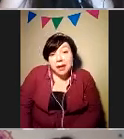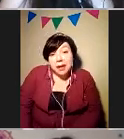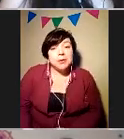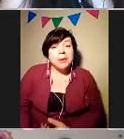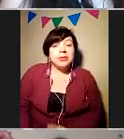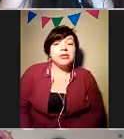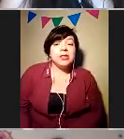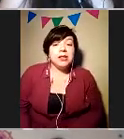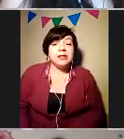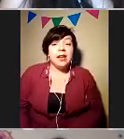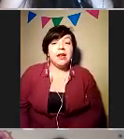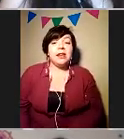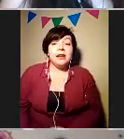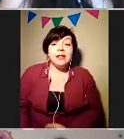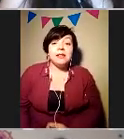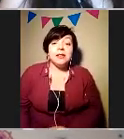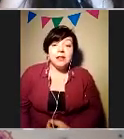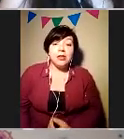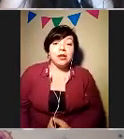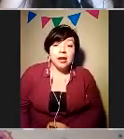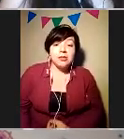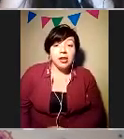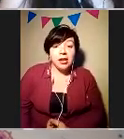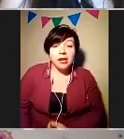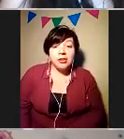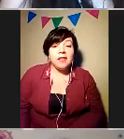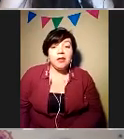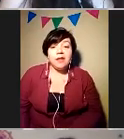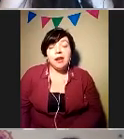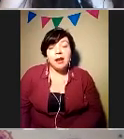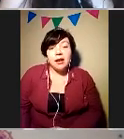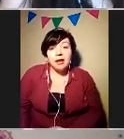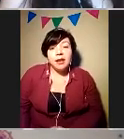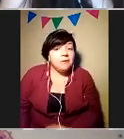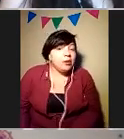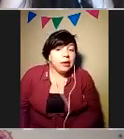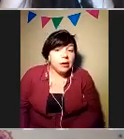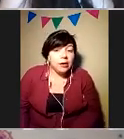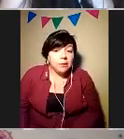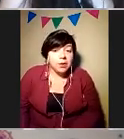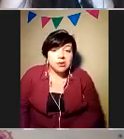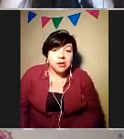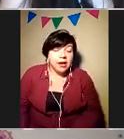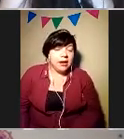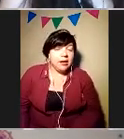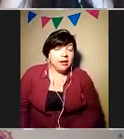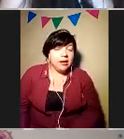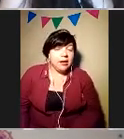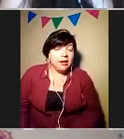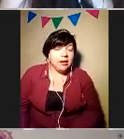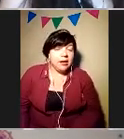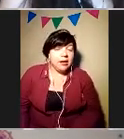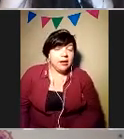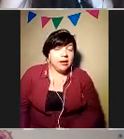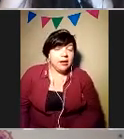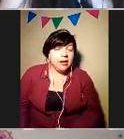una invitación a informar, a tomar conciencia y a ir decidiendo estas acciones en el cotidiano que van a ir influyendo en los cambios.